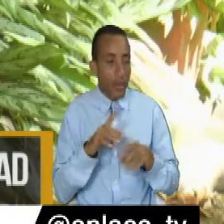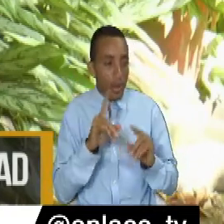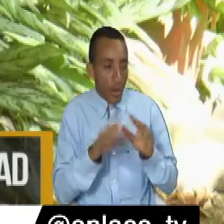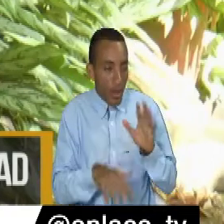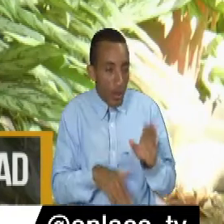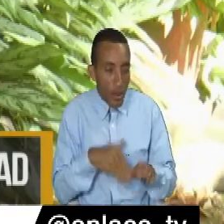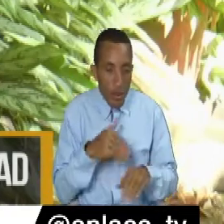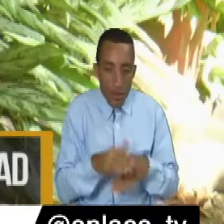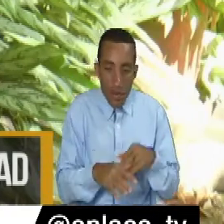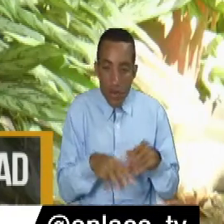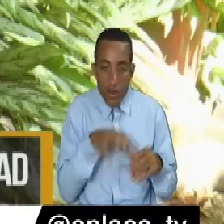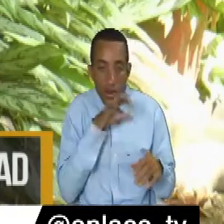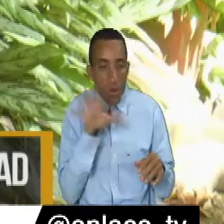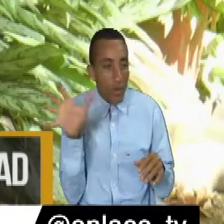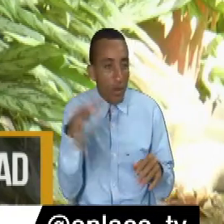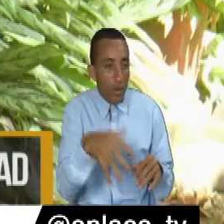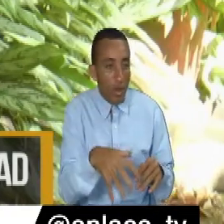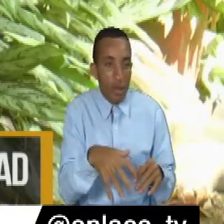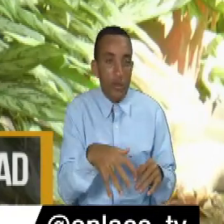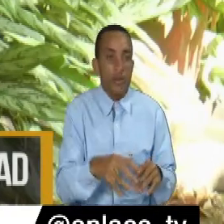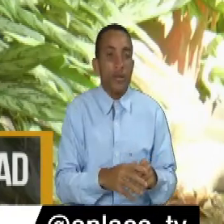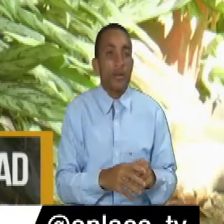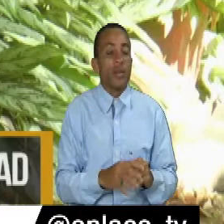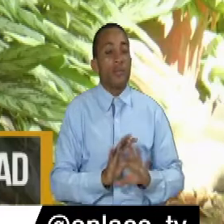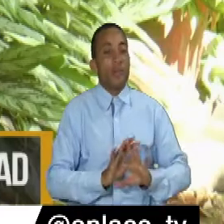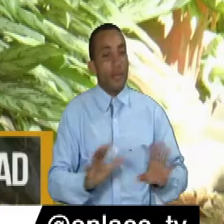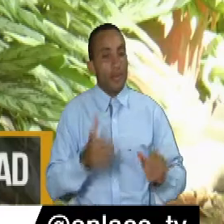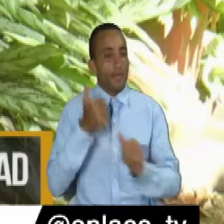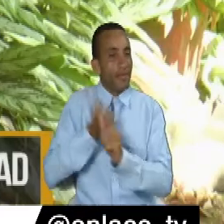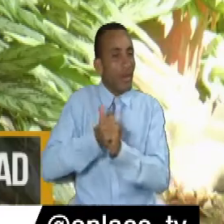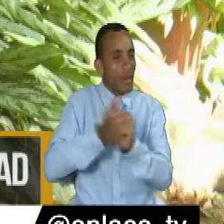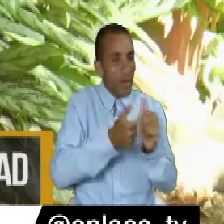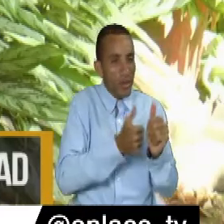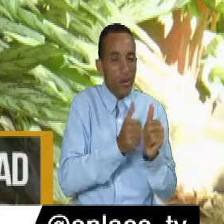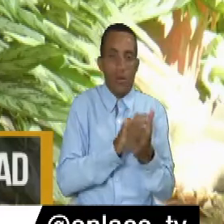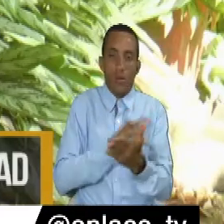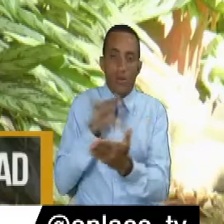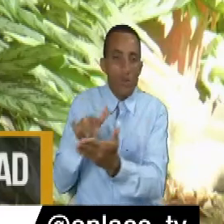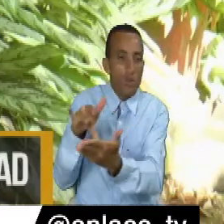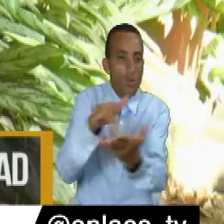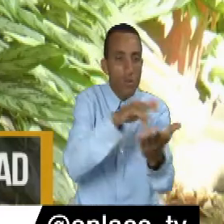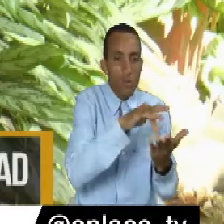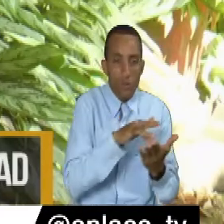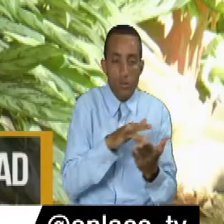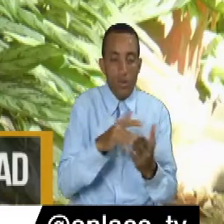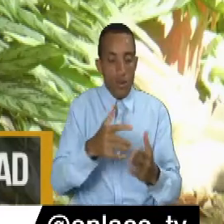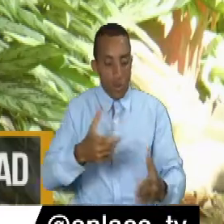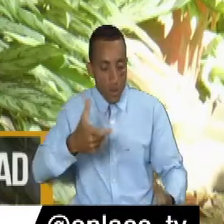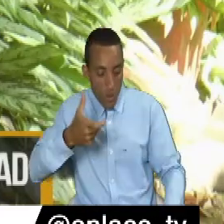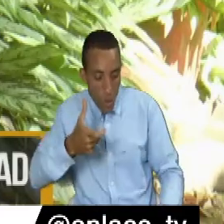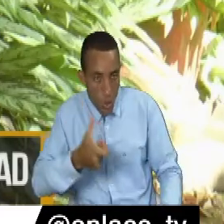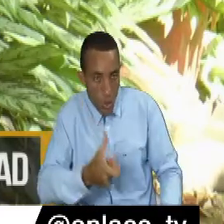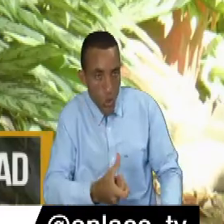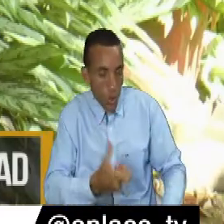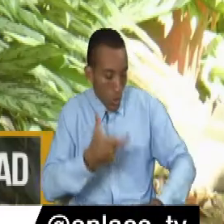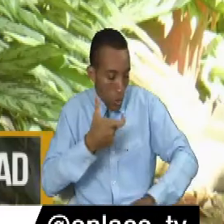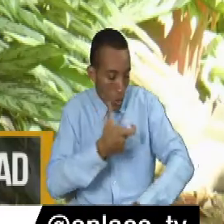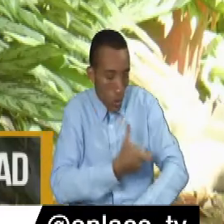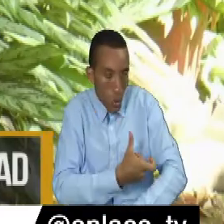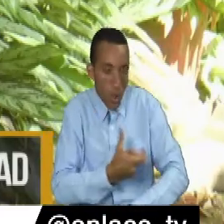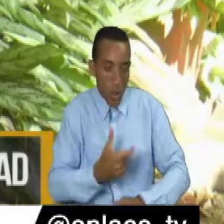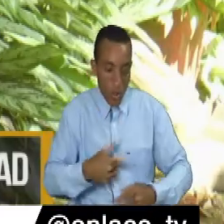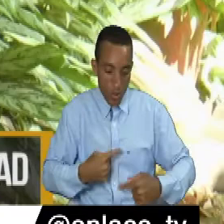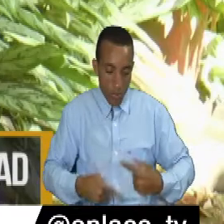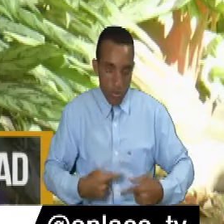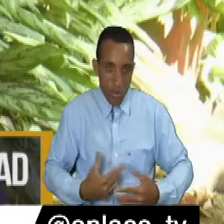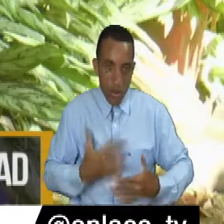los refugios. Visitamos cada refugio para mirar, para vacunarlos, para desparasitarlos, para